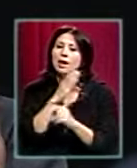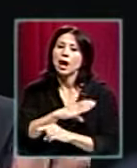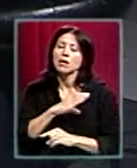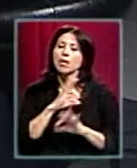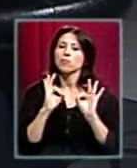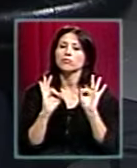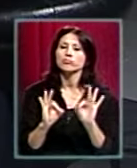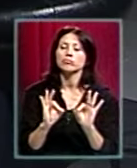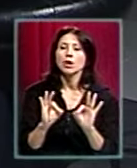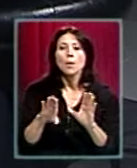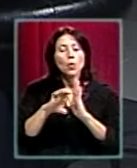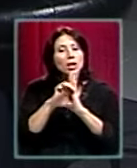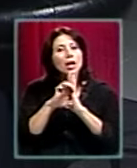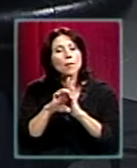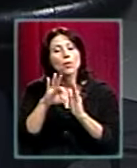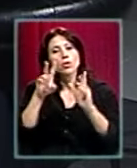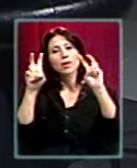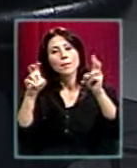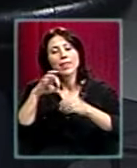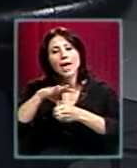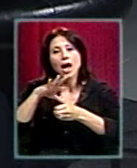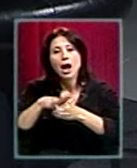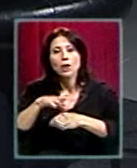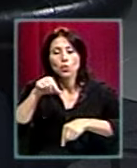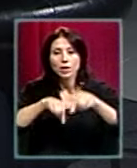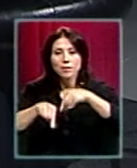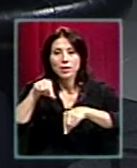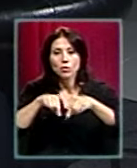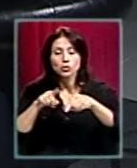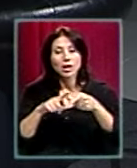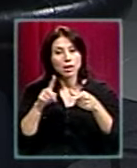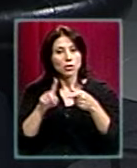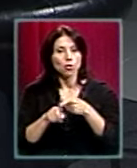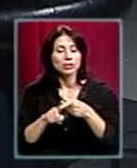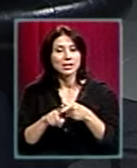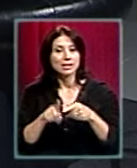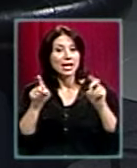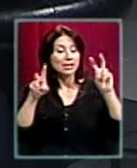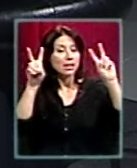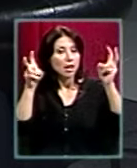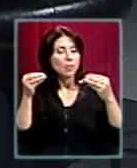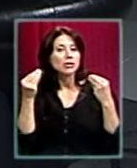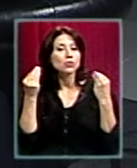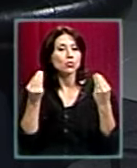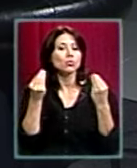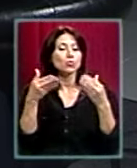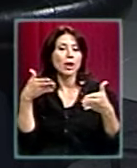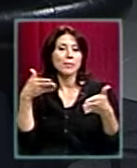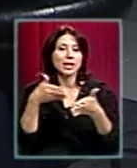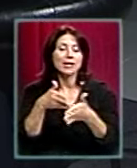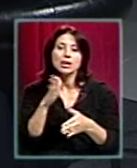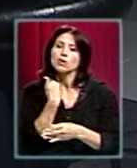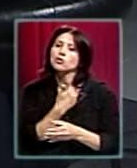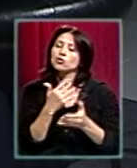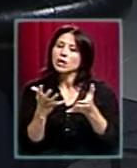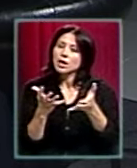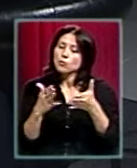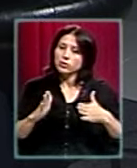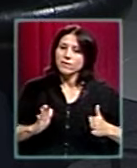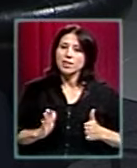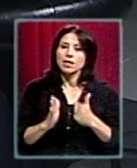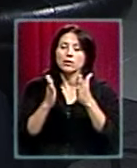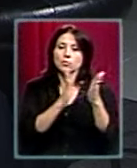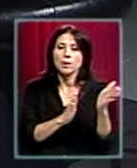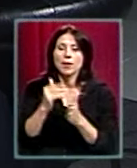de vista agroquímicos, por ejemplo, ¿verdad? Entonces el tema de que es una amenaza y que hemos enfrentarnos y prepararnos para ella, esa es